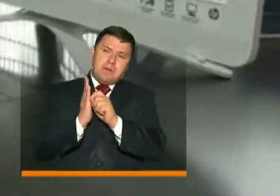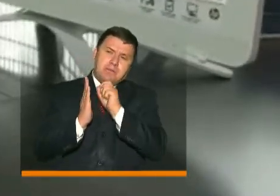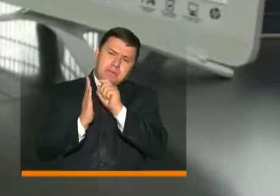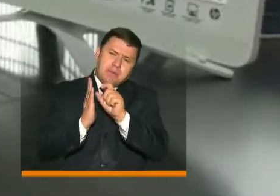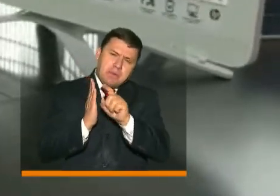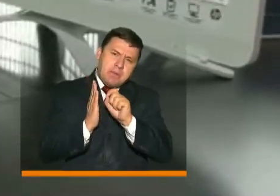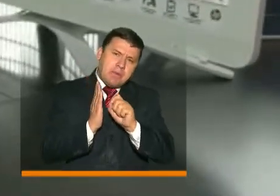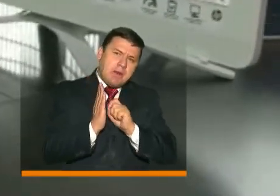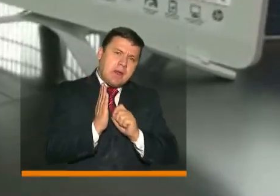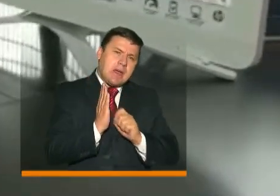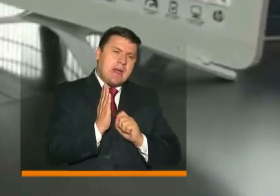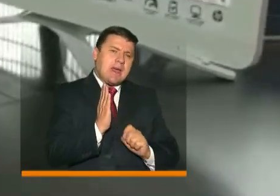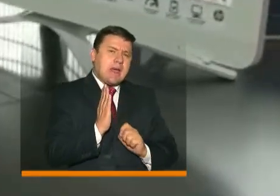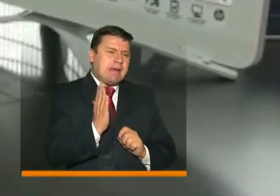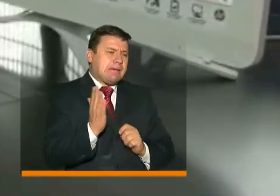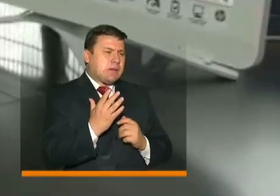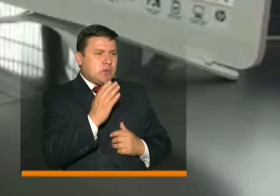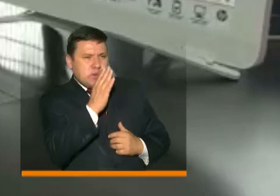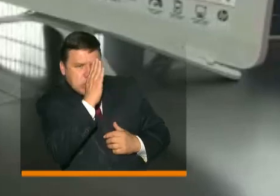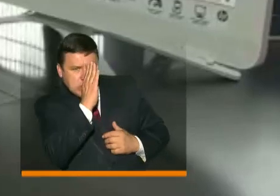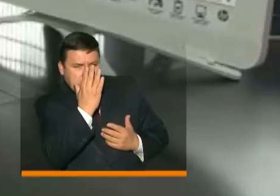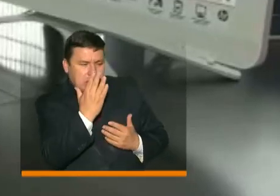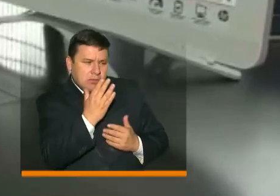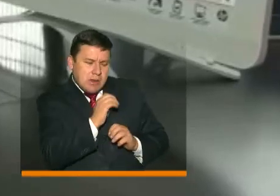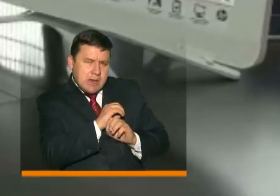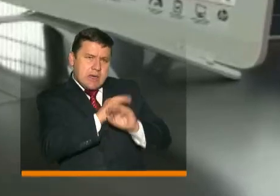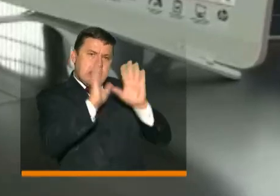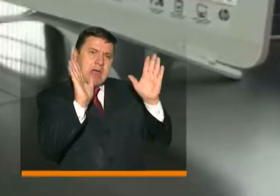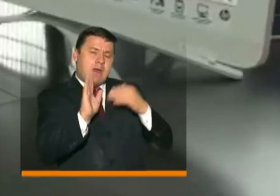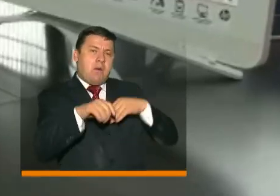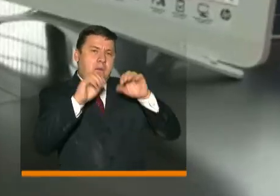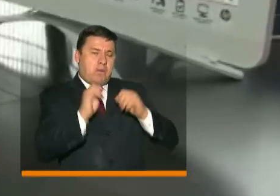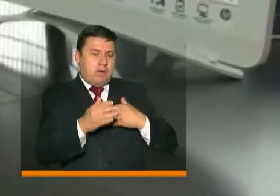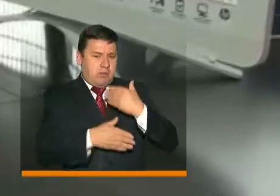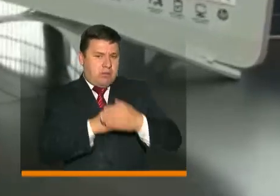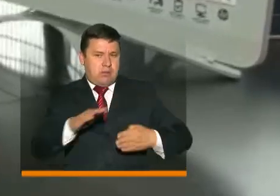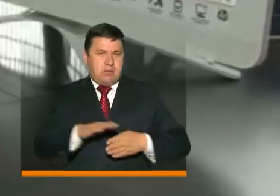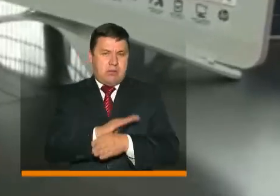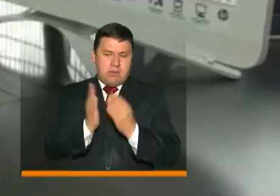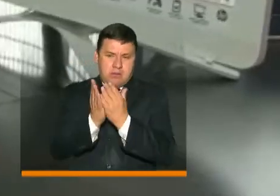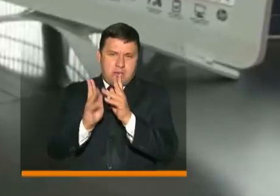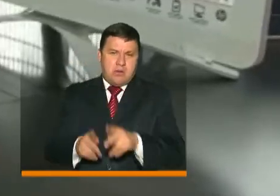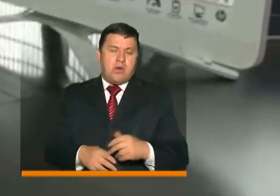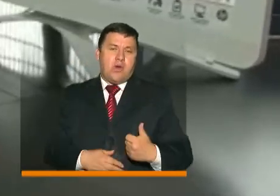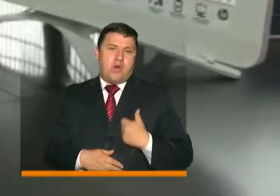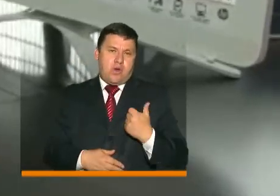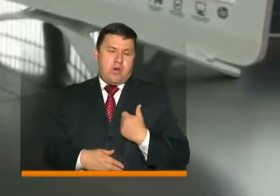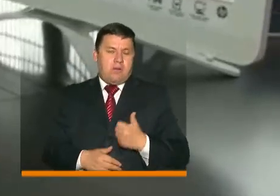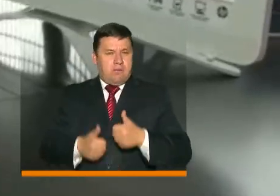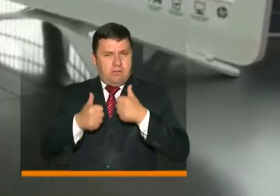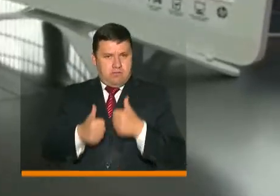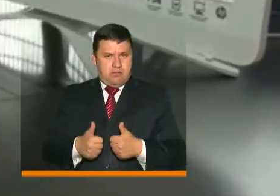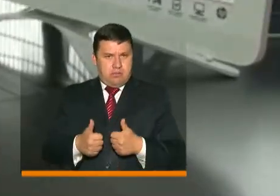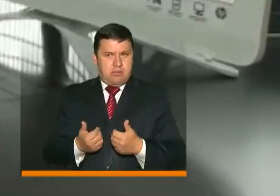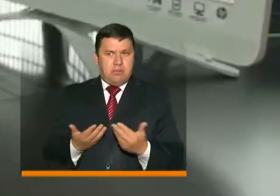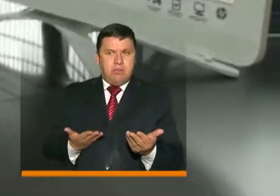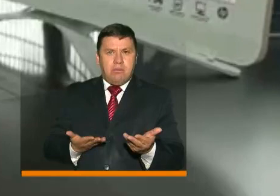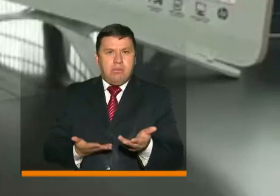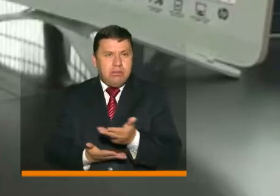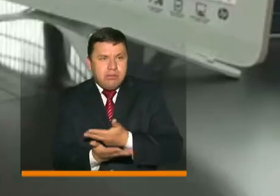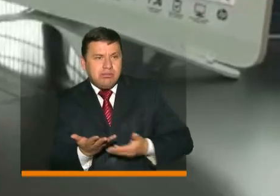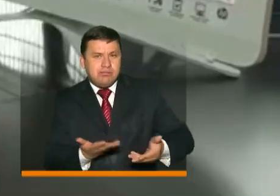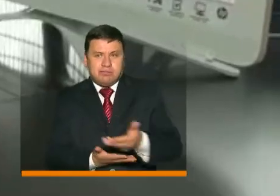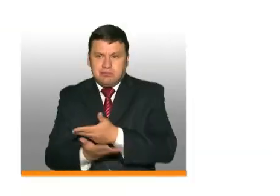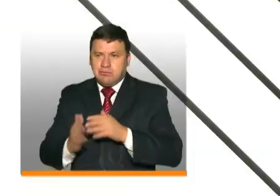ello estamos generando todos esos mecanismos que posibiliten el regreso de nuestros muchachos en una forma alternada